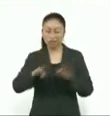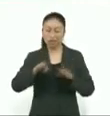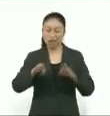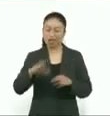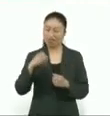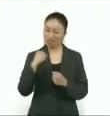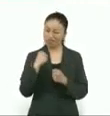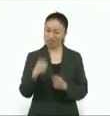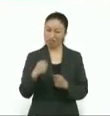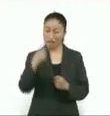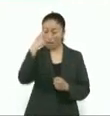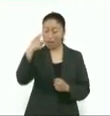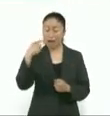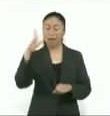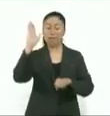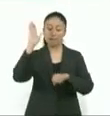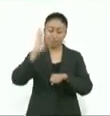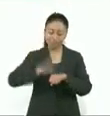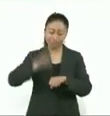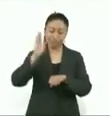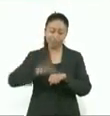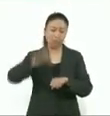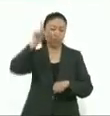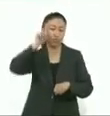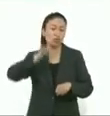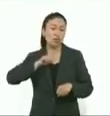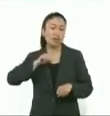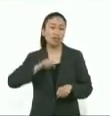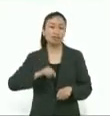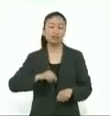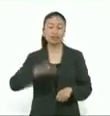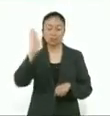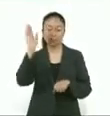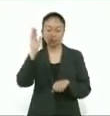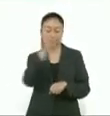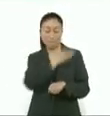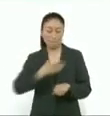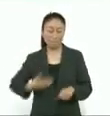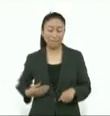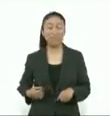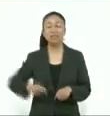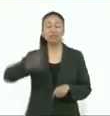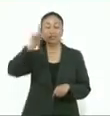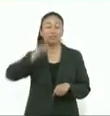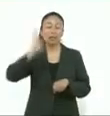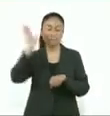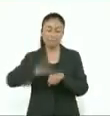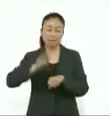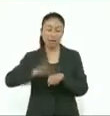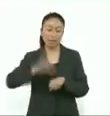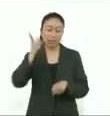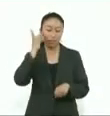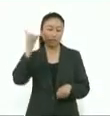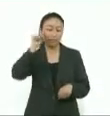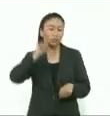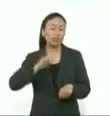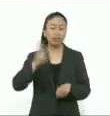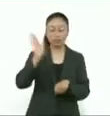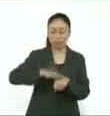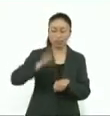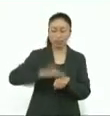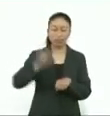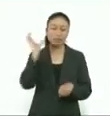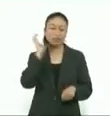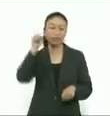lleguen más mujeres, para que haya más presidentas municipales, más diputadas, más